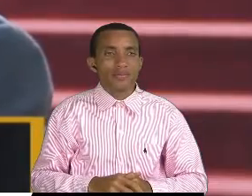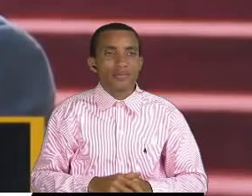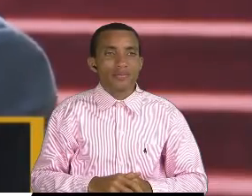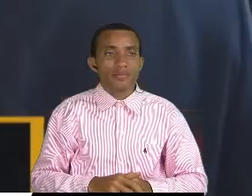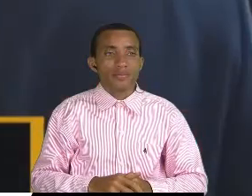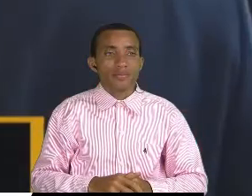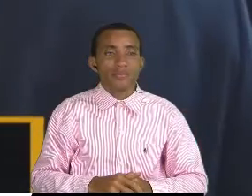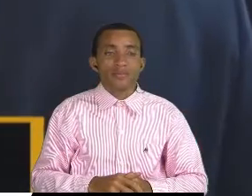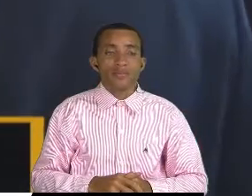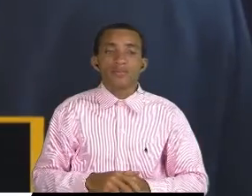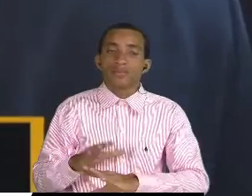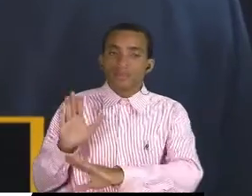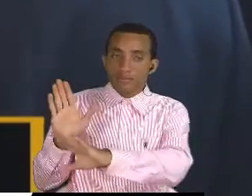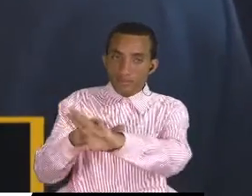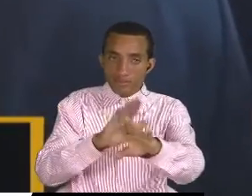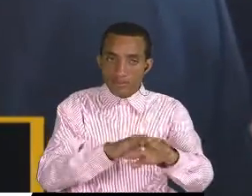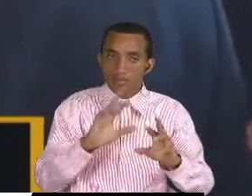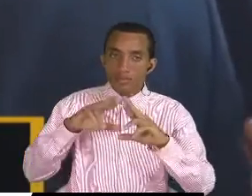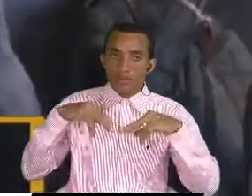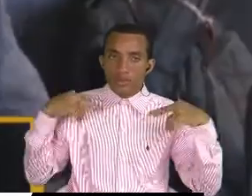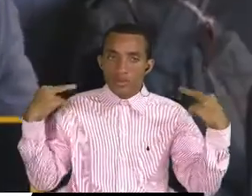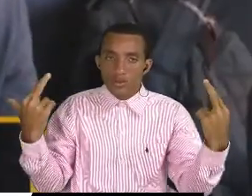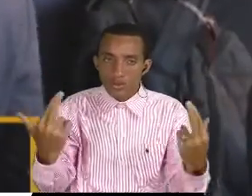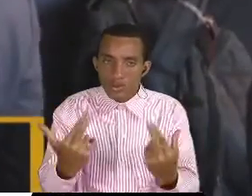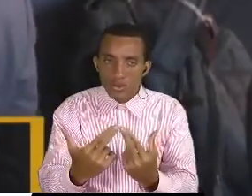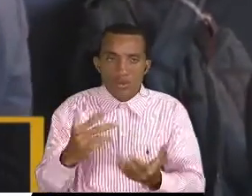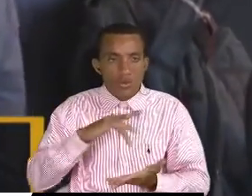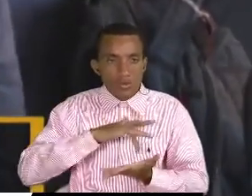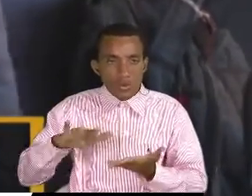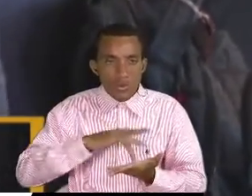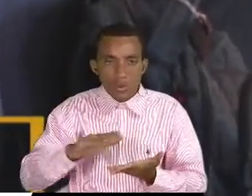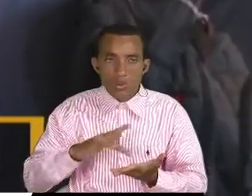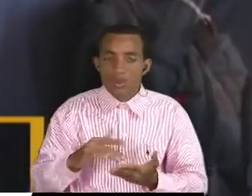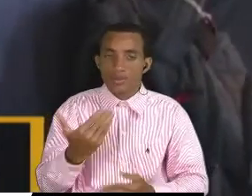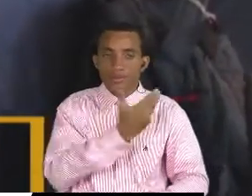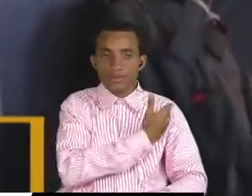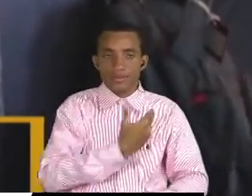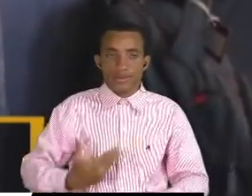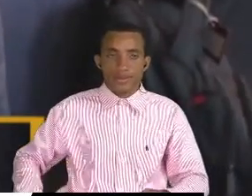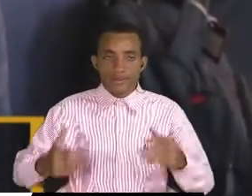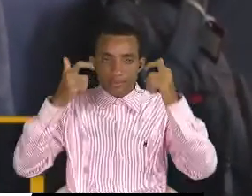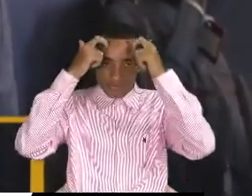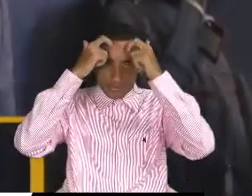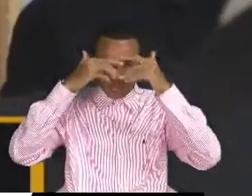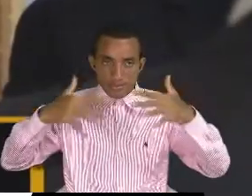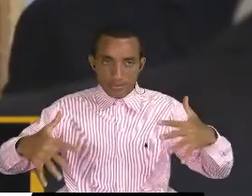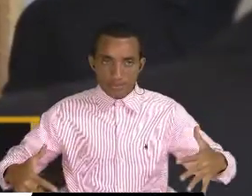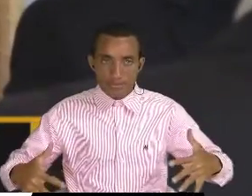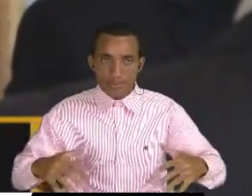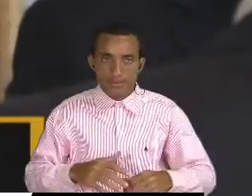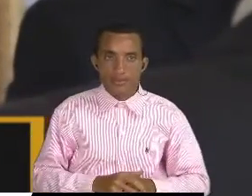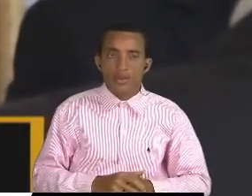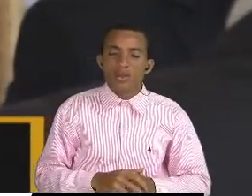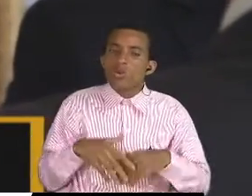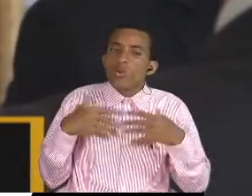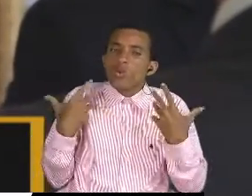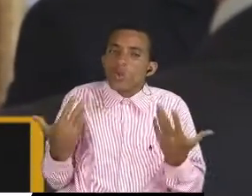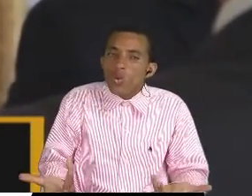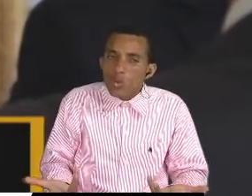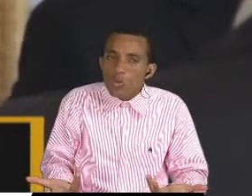A solicitar una reunión de carácter urgente con el presidente de la República, pues para poder mirar cómo va a ser